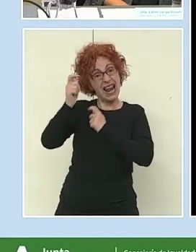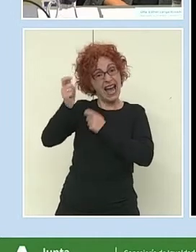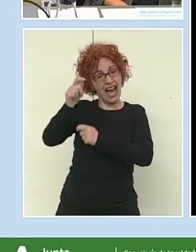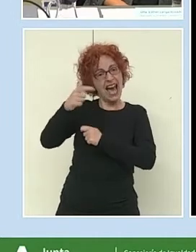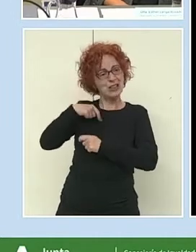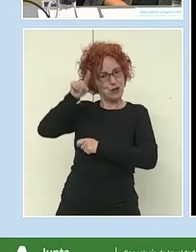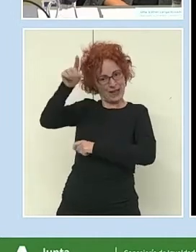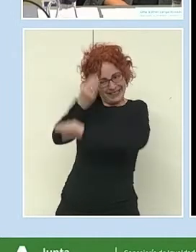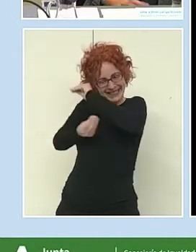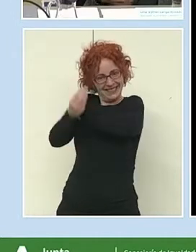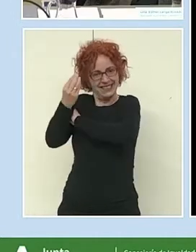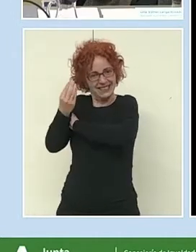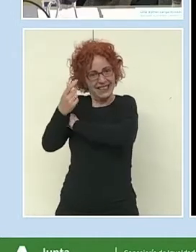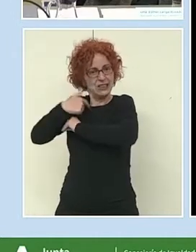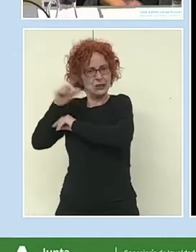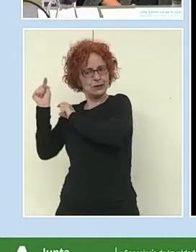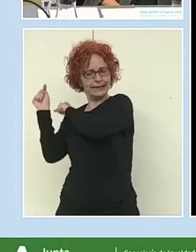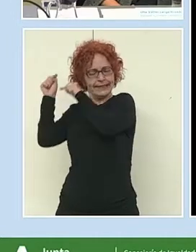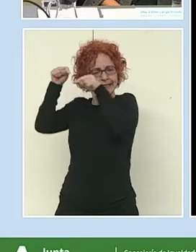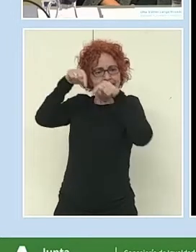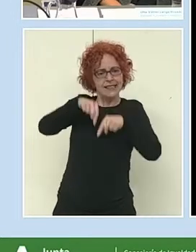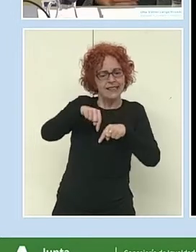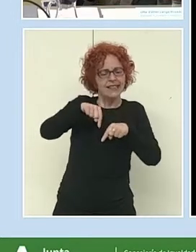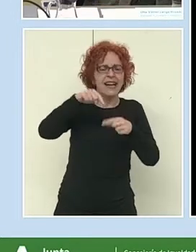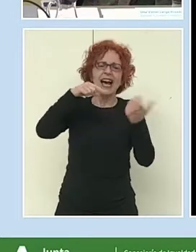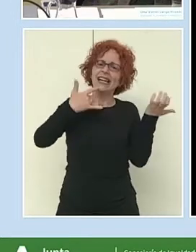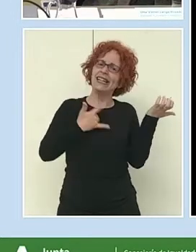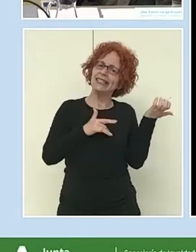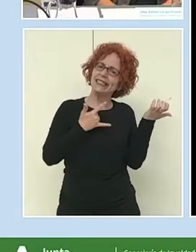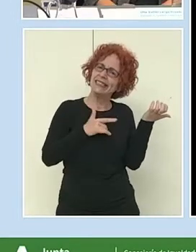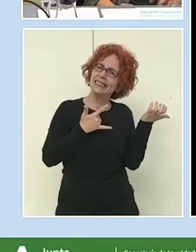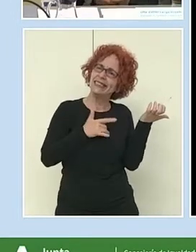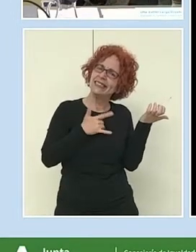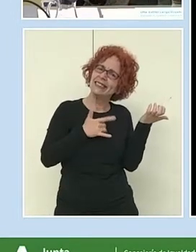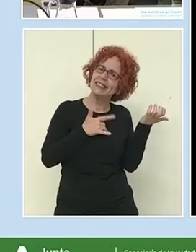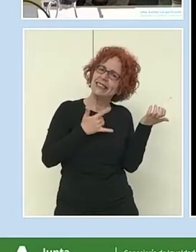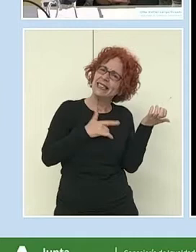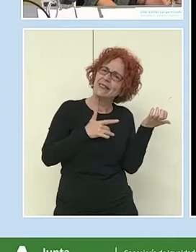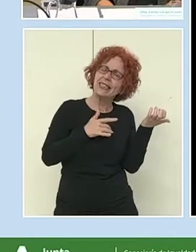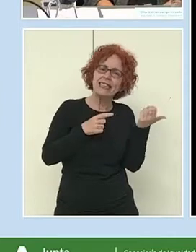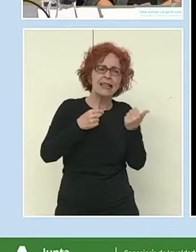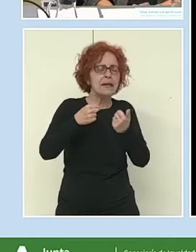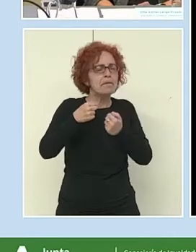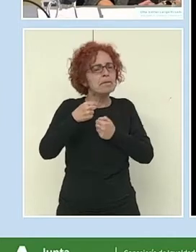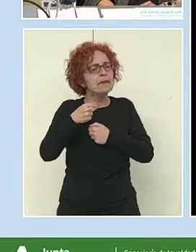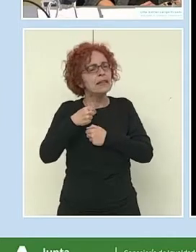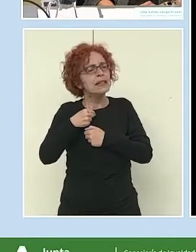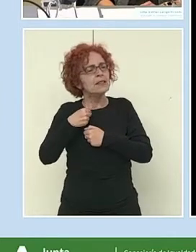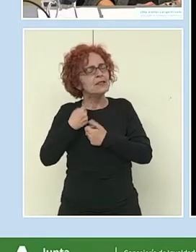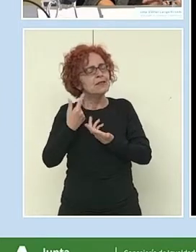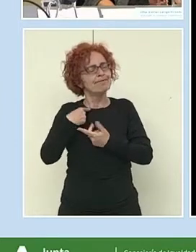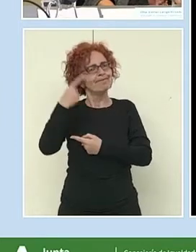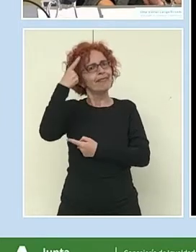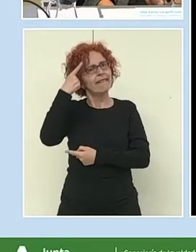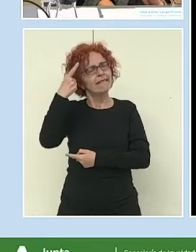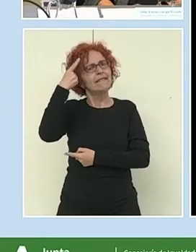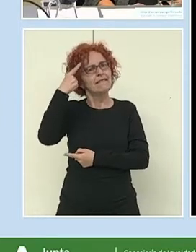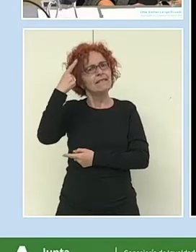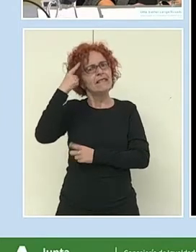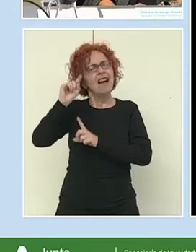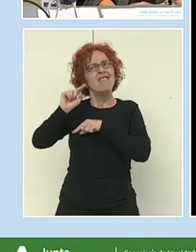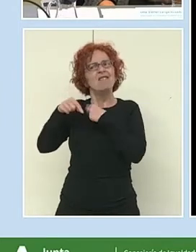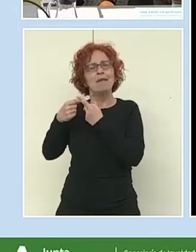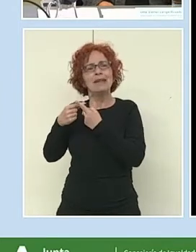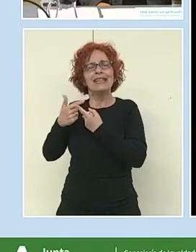y claro, pues estudiar en Sevilla a mí me implicaba pues estar un poco más al arraigo y vigilancia de la familia, ¿no? Entonces yo quería volar